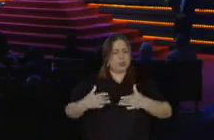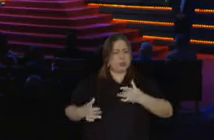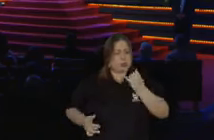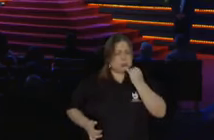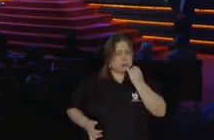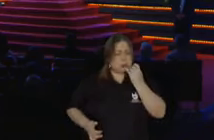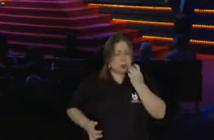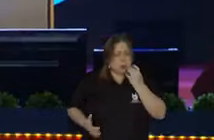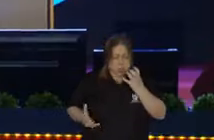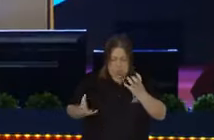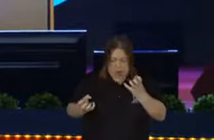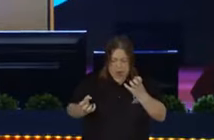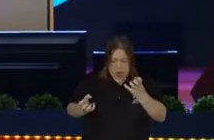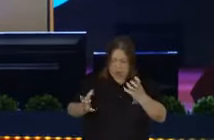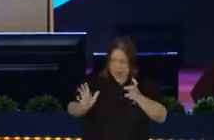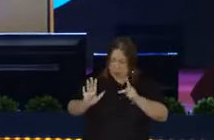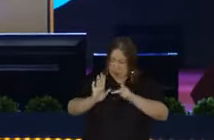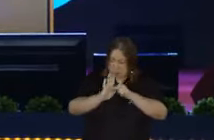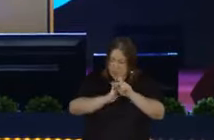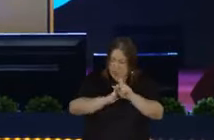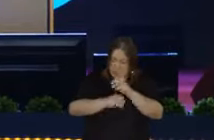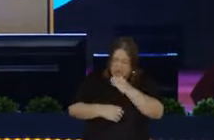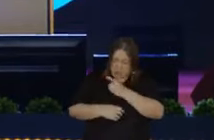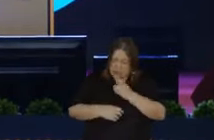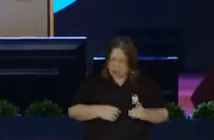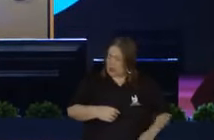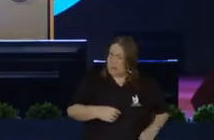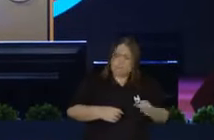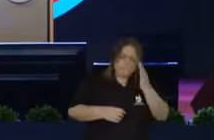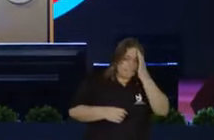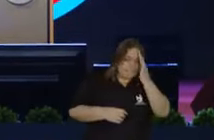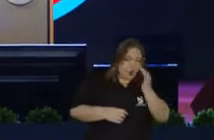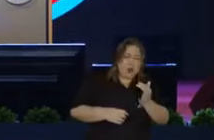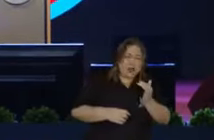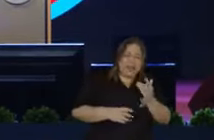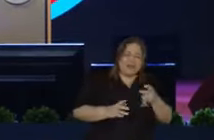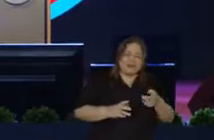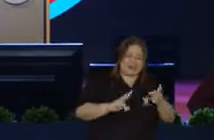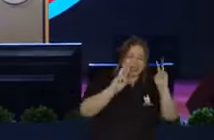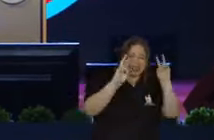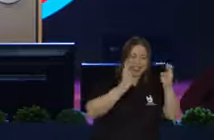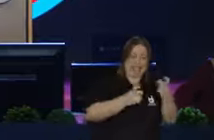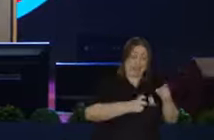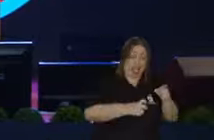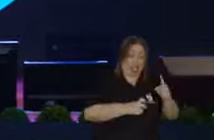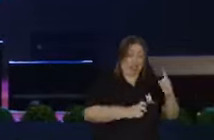matarlo. Por el argumento de una canción.